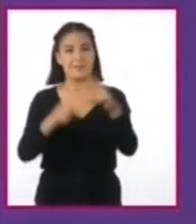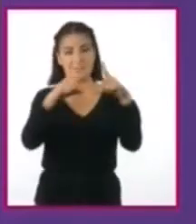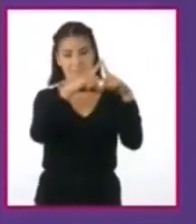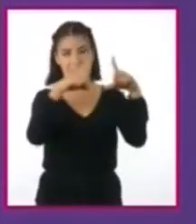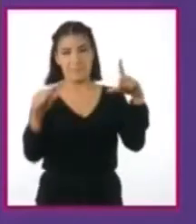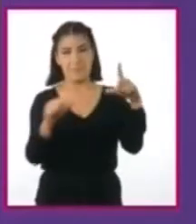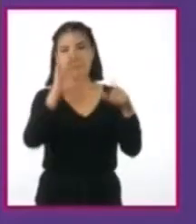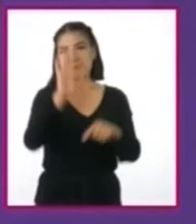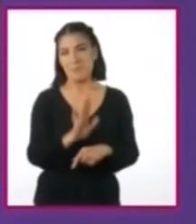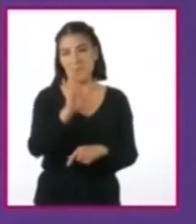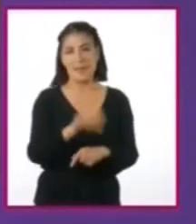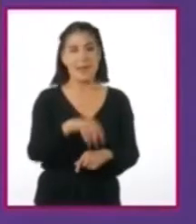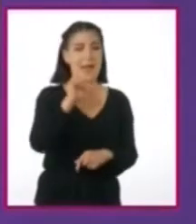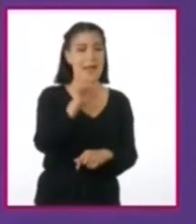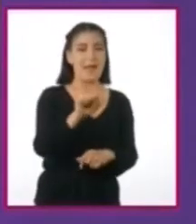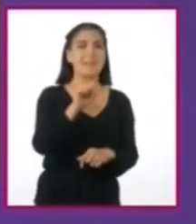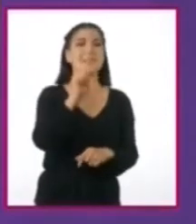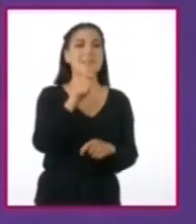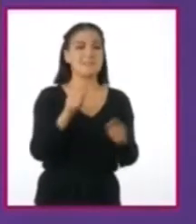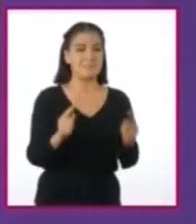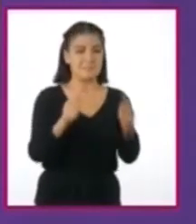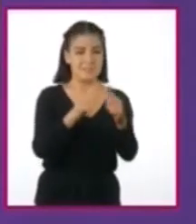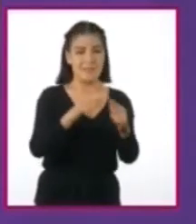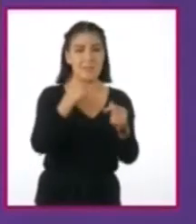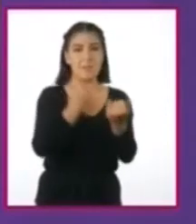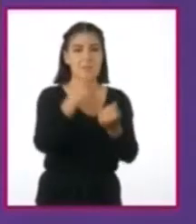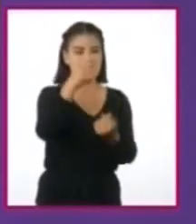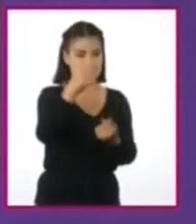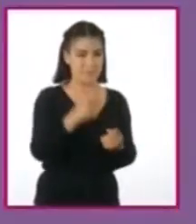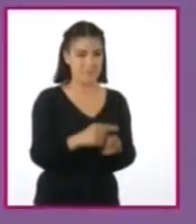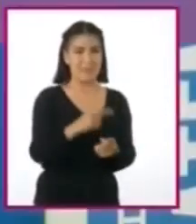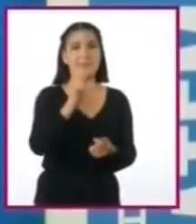semejante al triángulo A'B'C'.